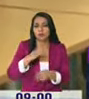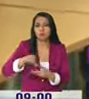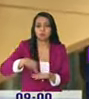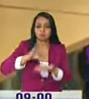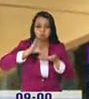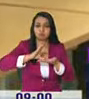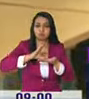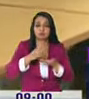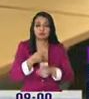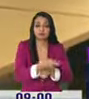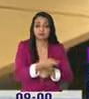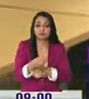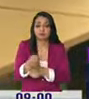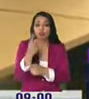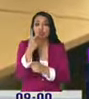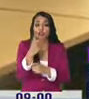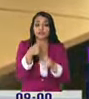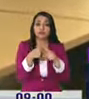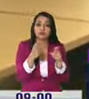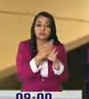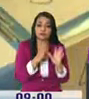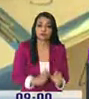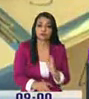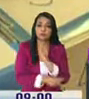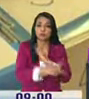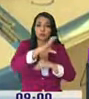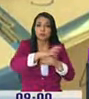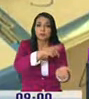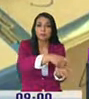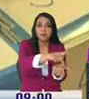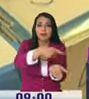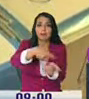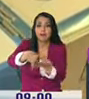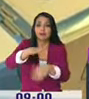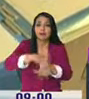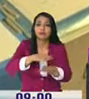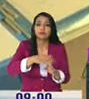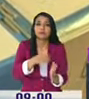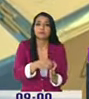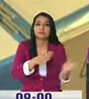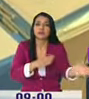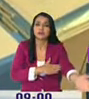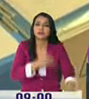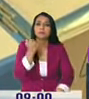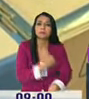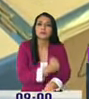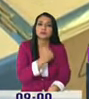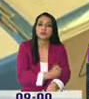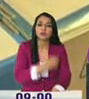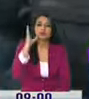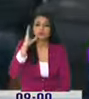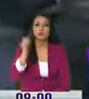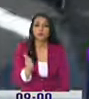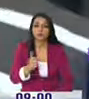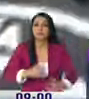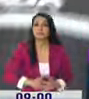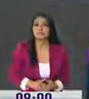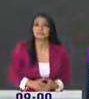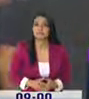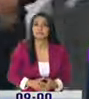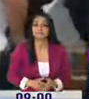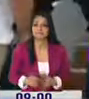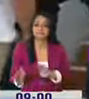dinero a dos exfuncionarios de Petroecuador en relación al proyecto Poliducto Pascuales Cuenca, quien se